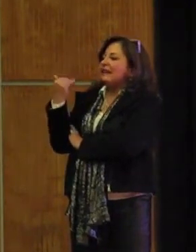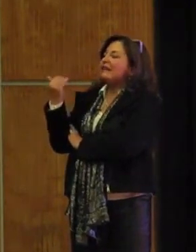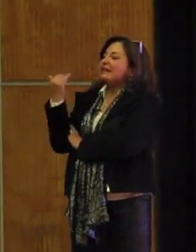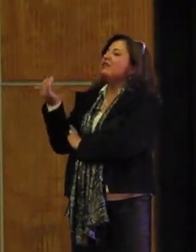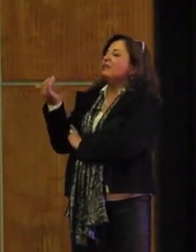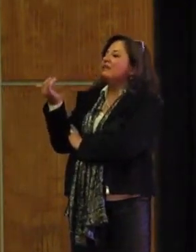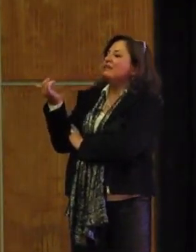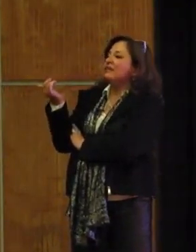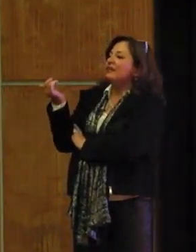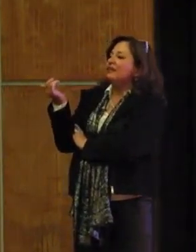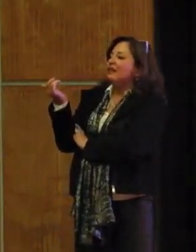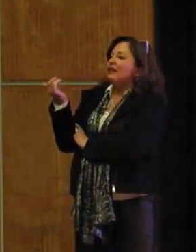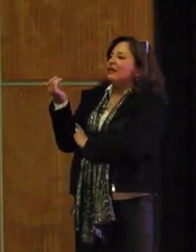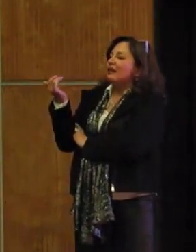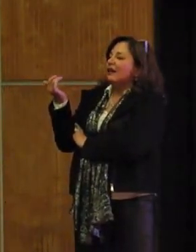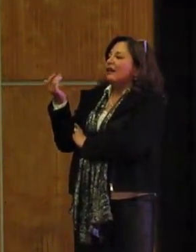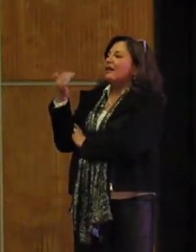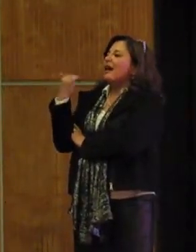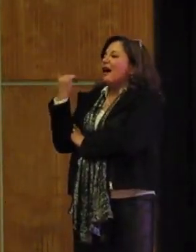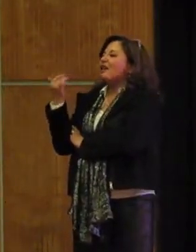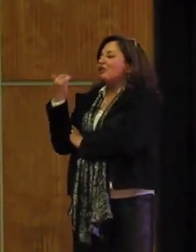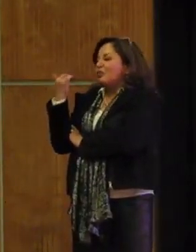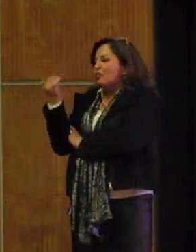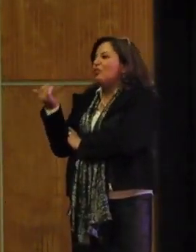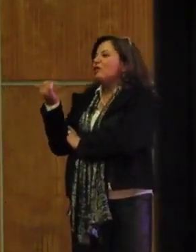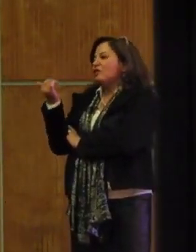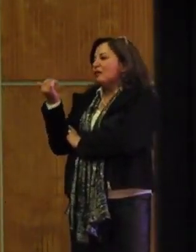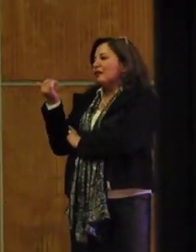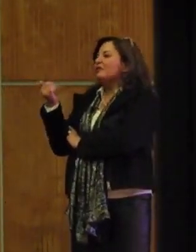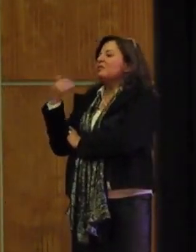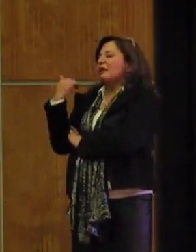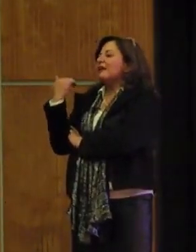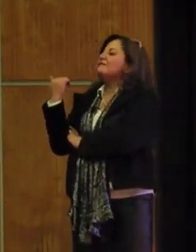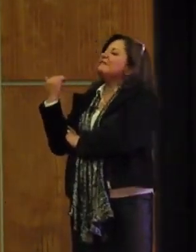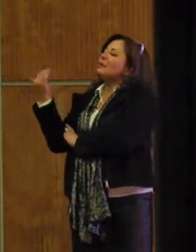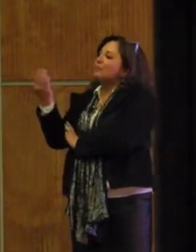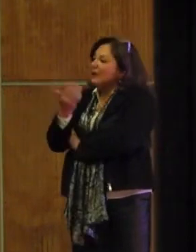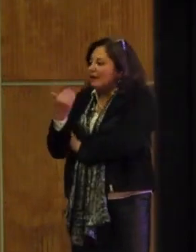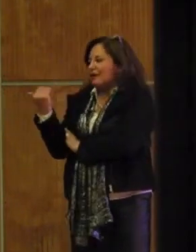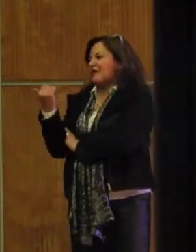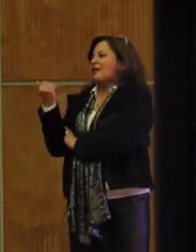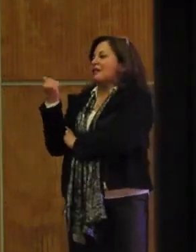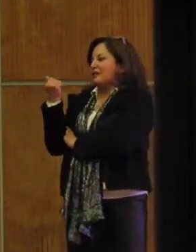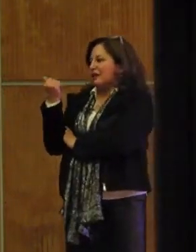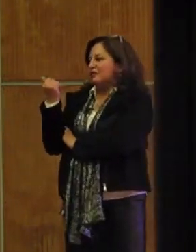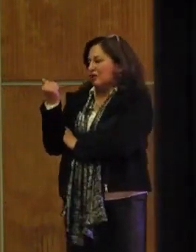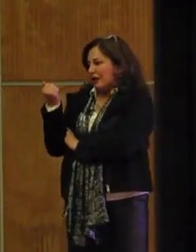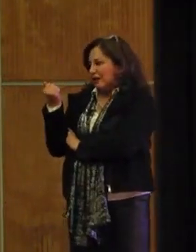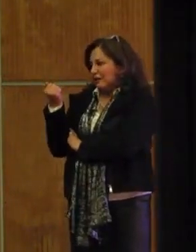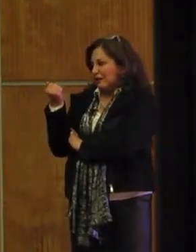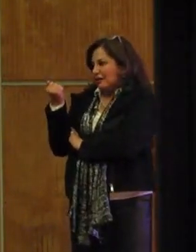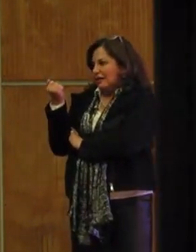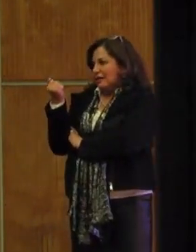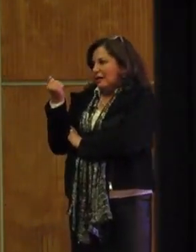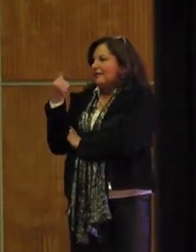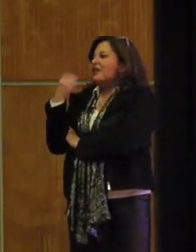pareció que estadísticamente era algo muy correcto para que se aplique a nivel